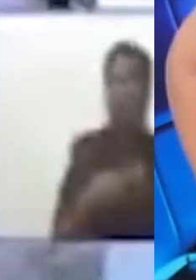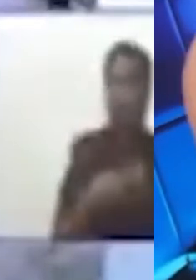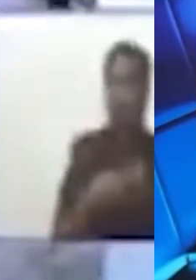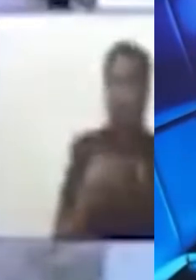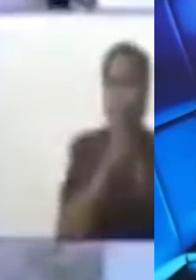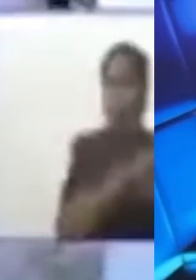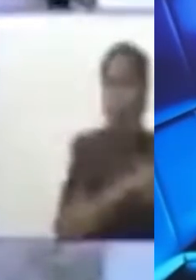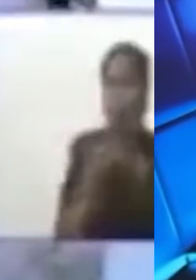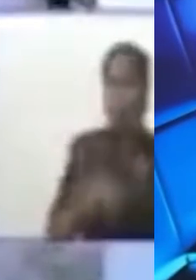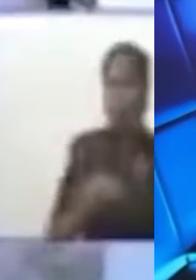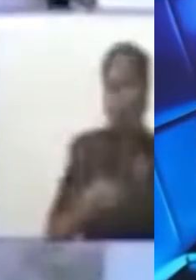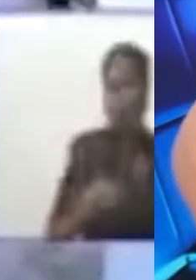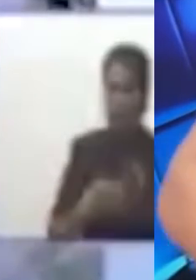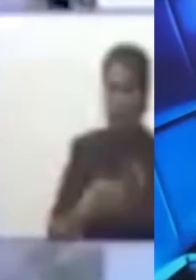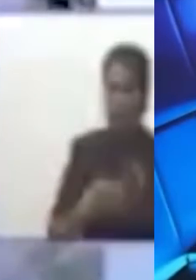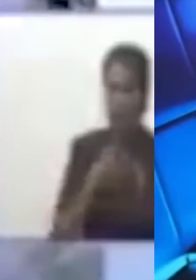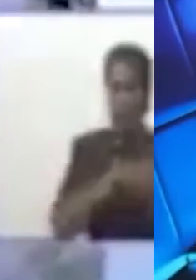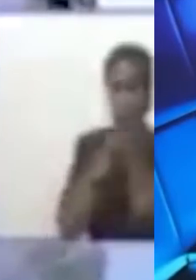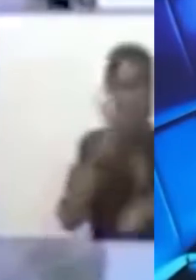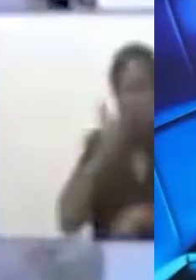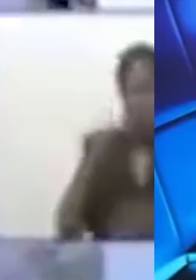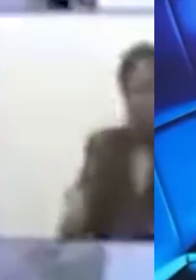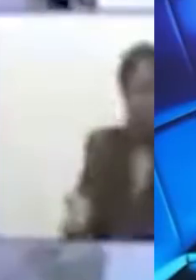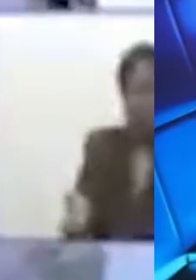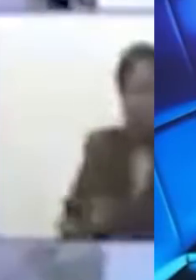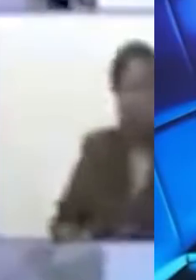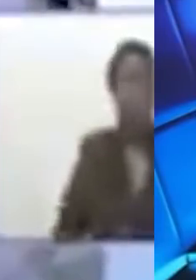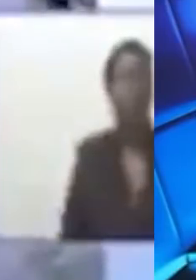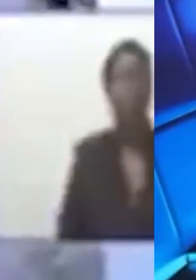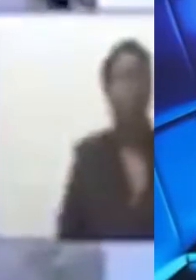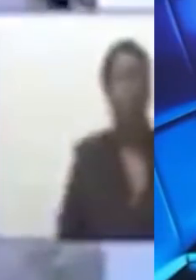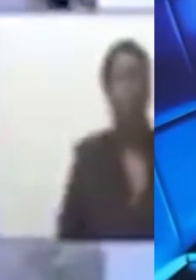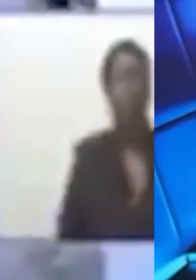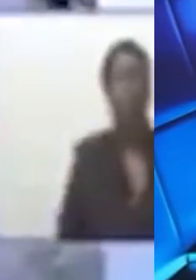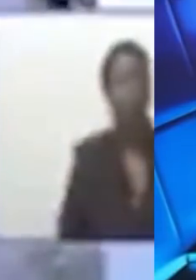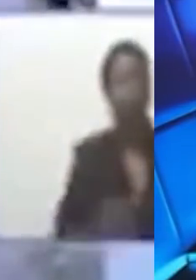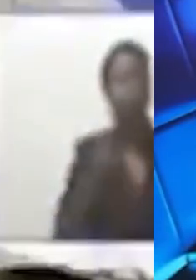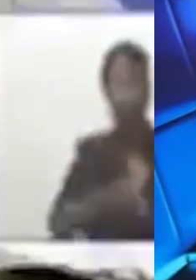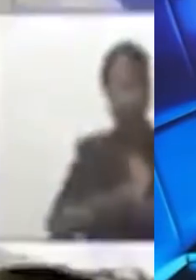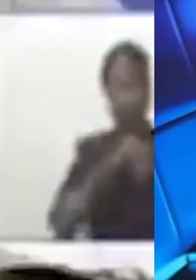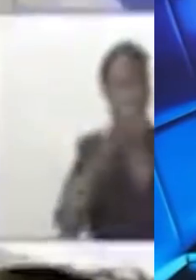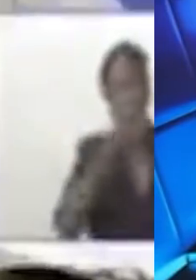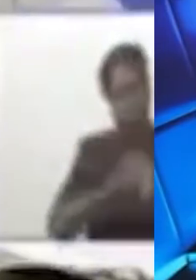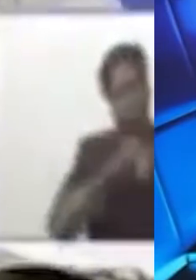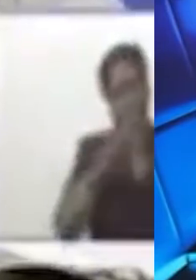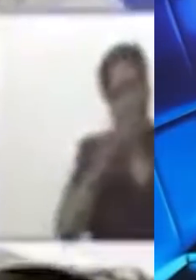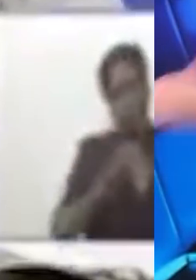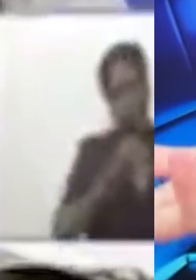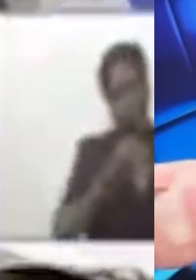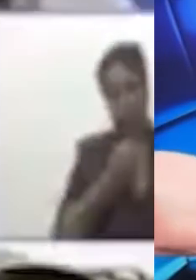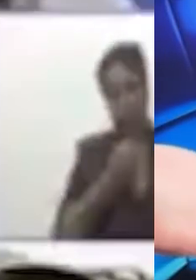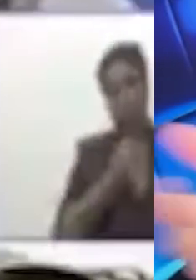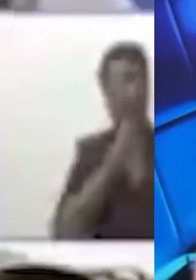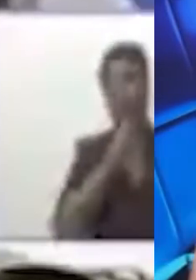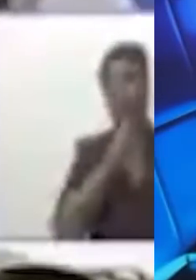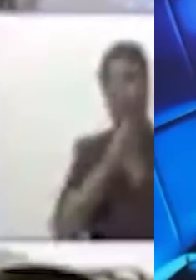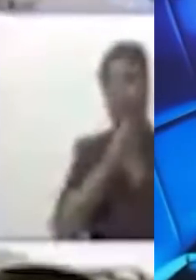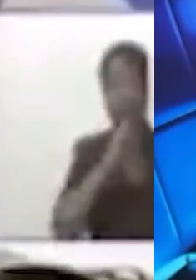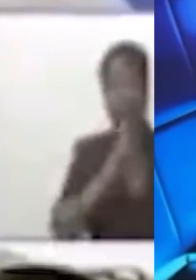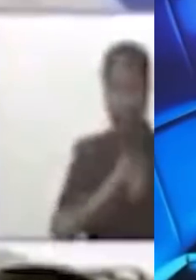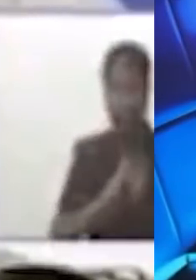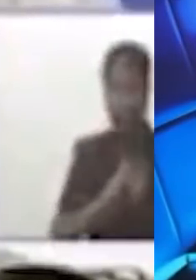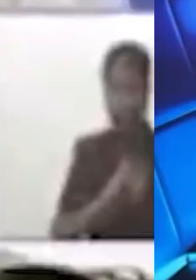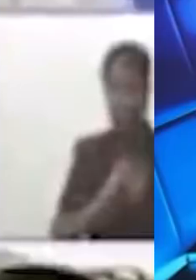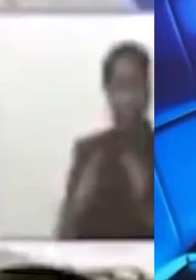qué tardan los cadáveres en ser recogidos ahí en el hospital? Mire, déjeme decirle que es muy difícil, por